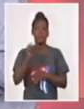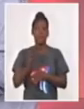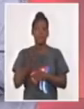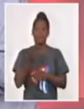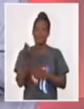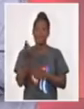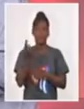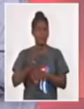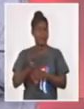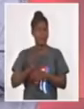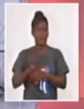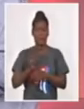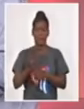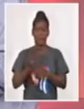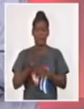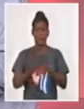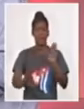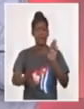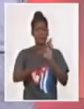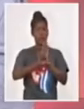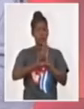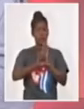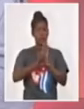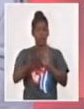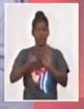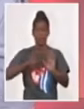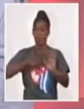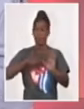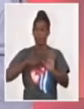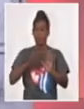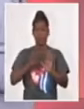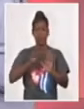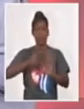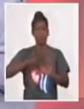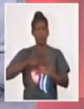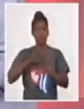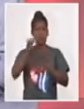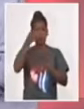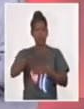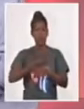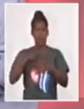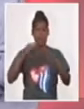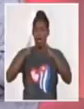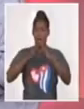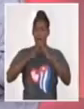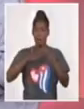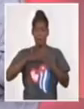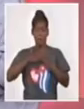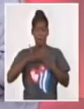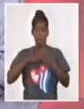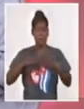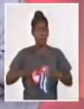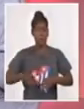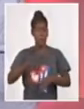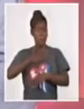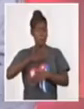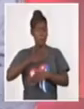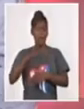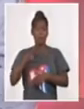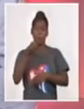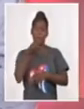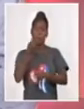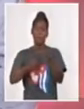comercial ni de trabajador por cuenta propia, cuanto es una actividad de carácter puntual y coyuntural. Ahora,